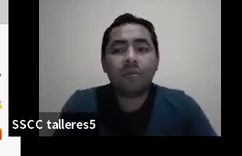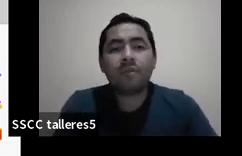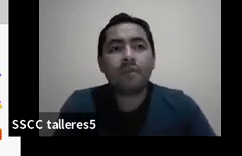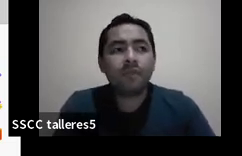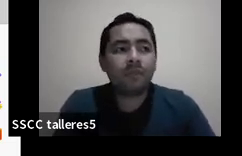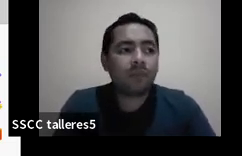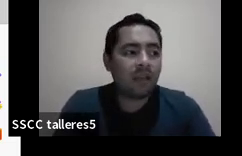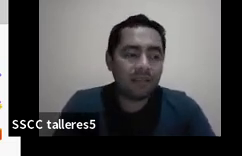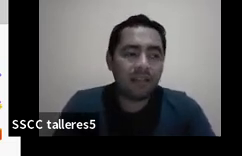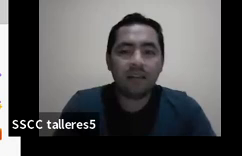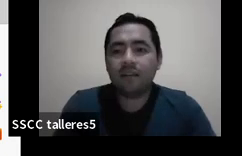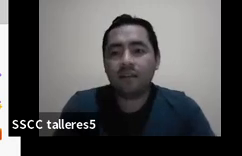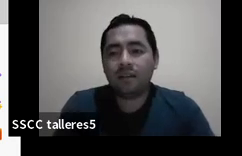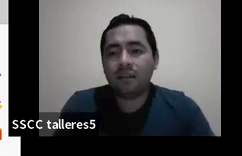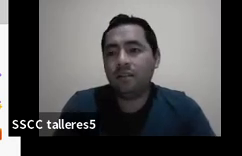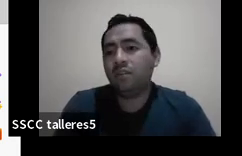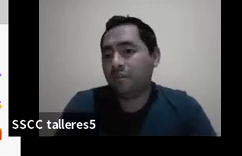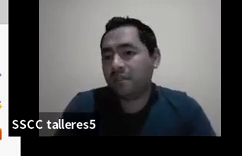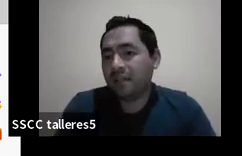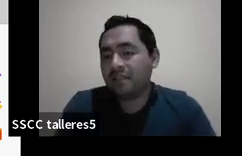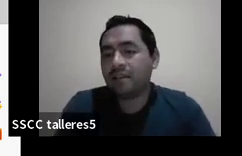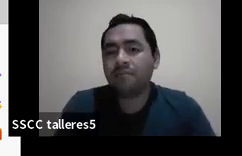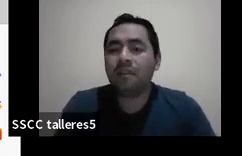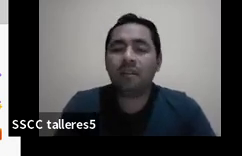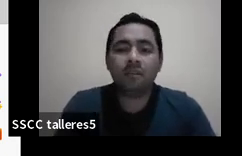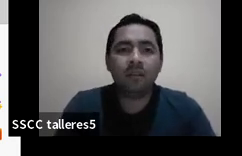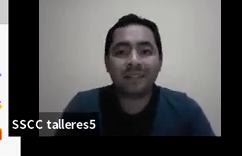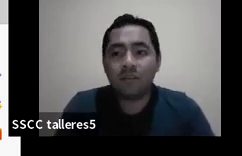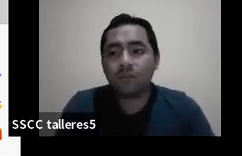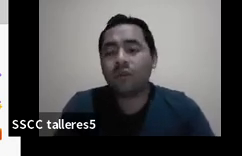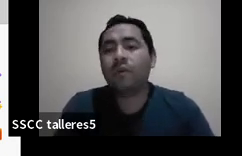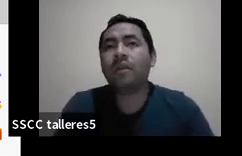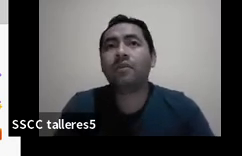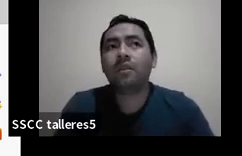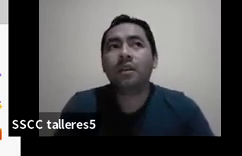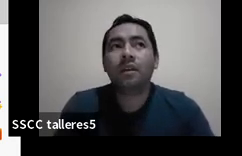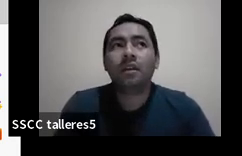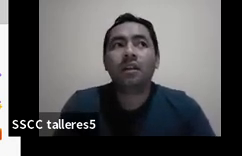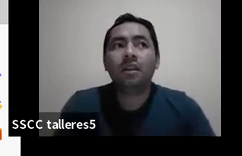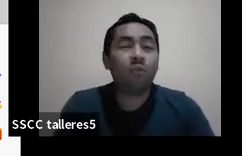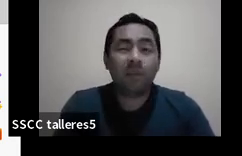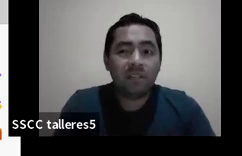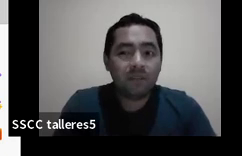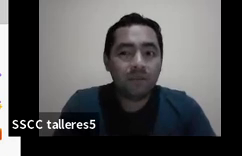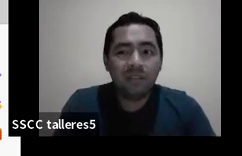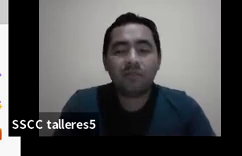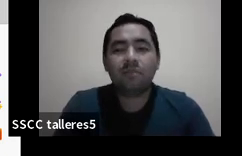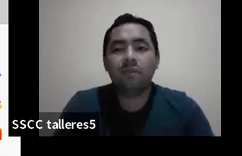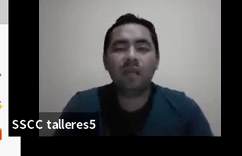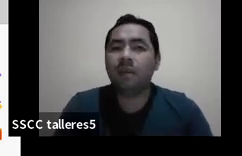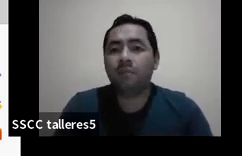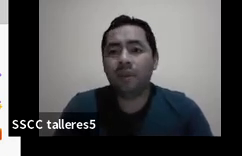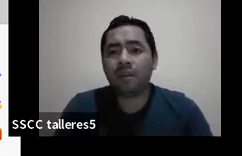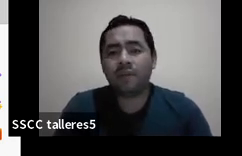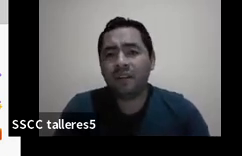pierden la audición, hasta que el niño empieza a crecer, tiene 3 años, 4 años, y no percibe